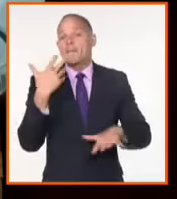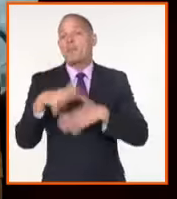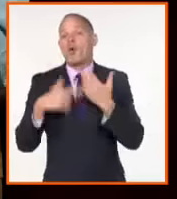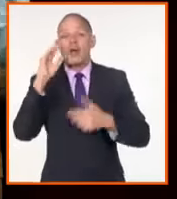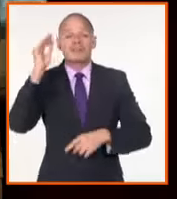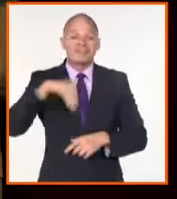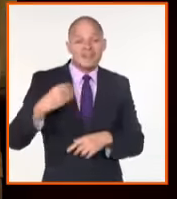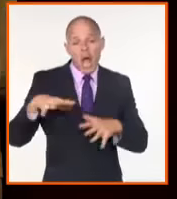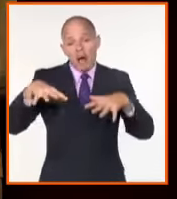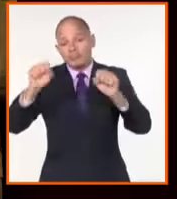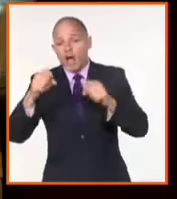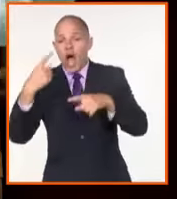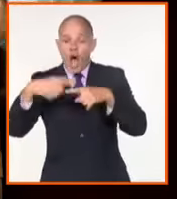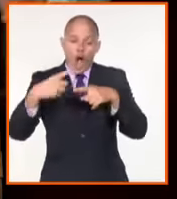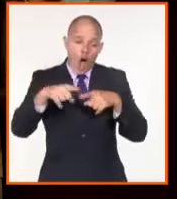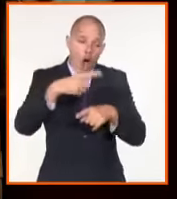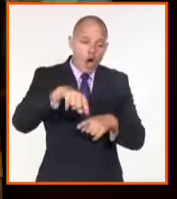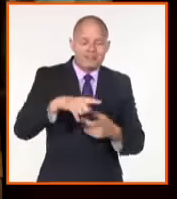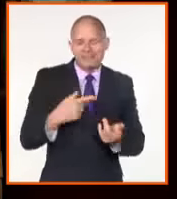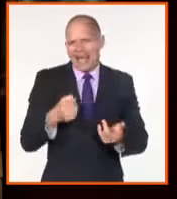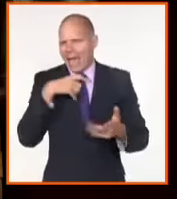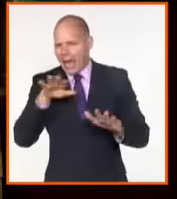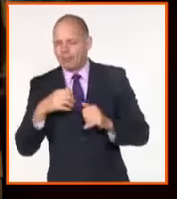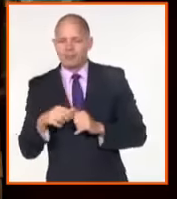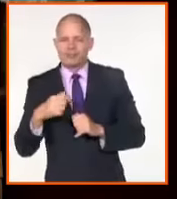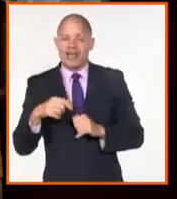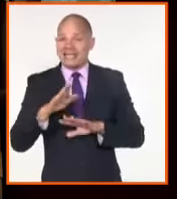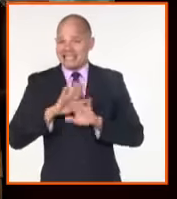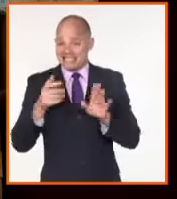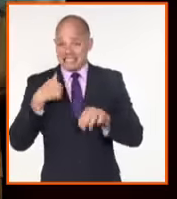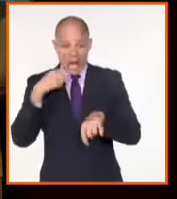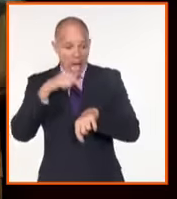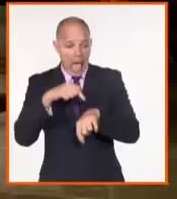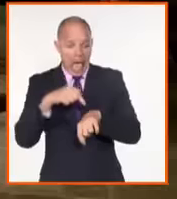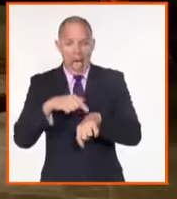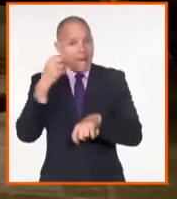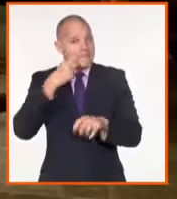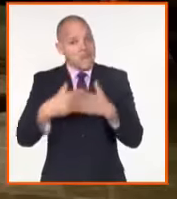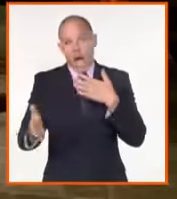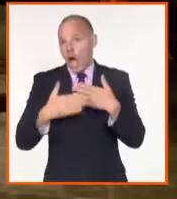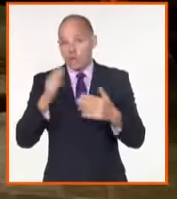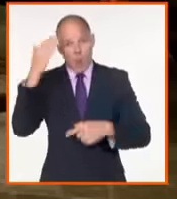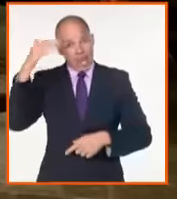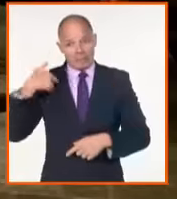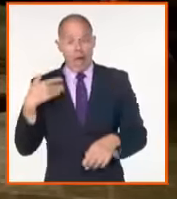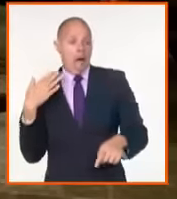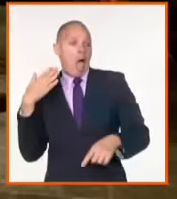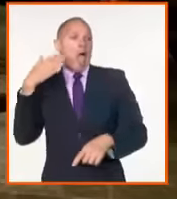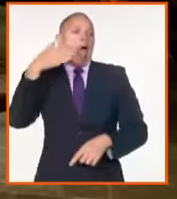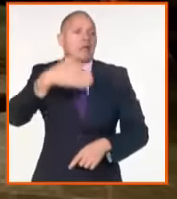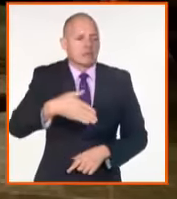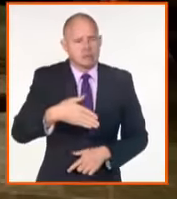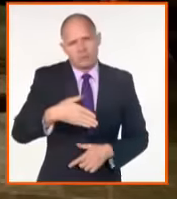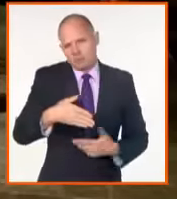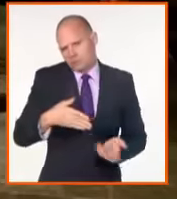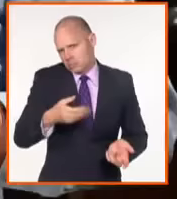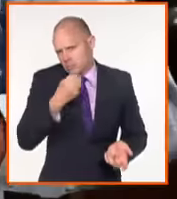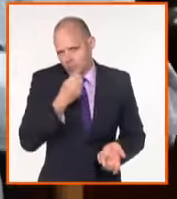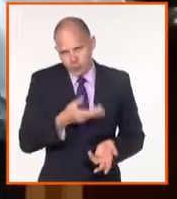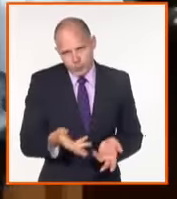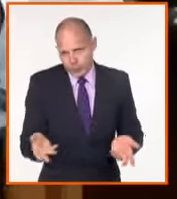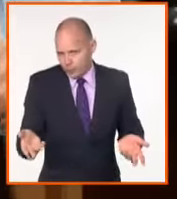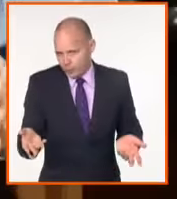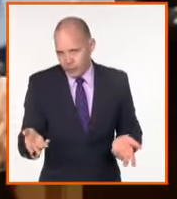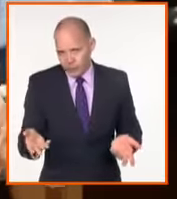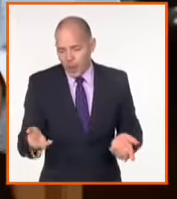Era irracional aparecernos ahora en provincia una cantidad de compañeros determinados, por mucha racionalización que existiera